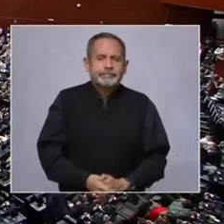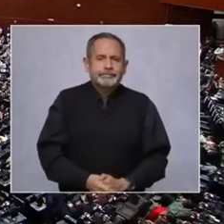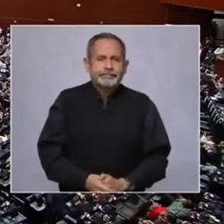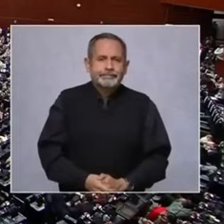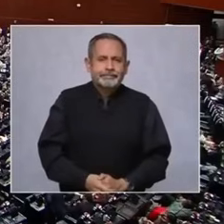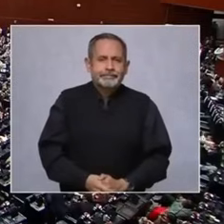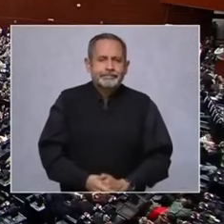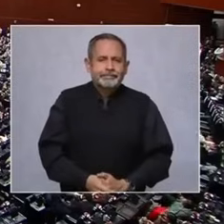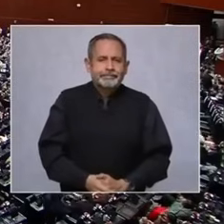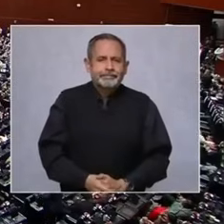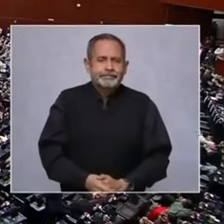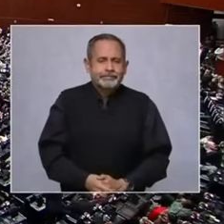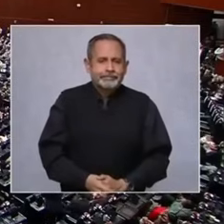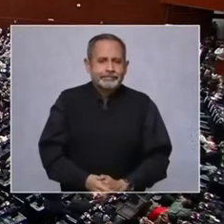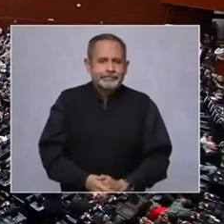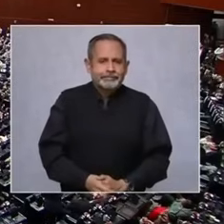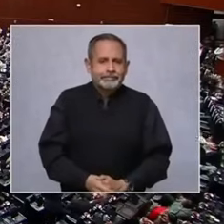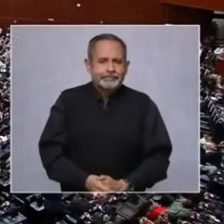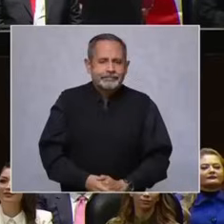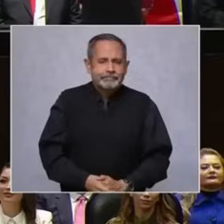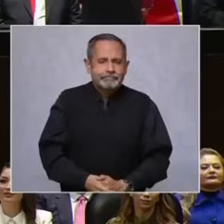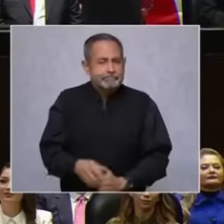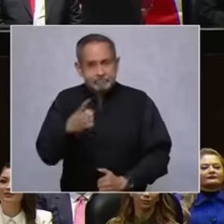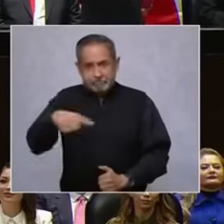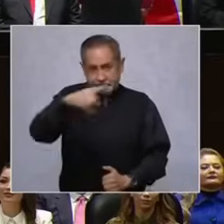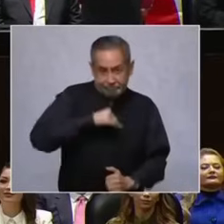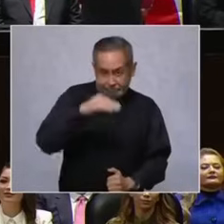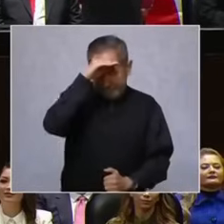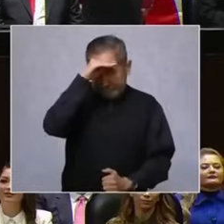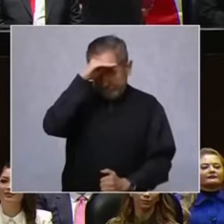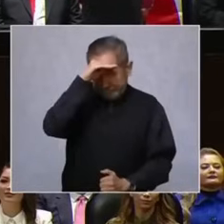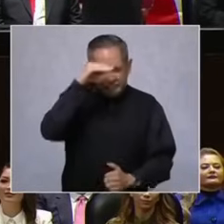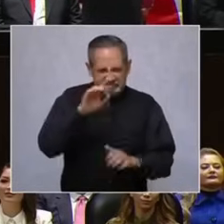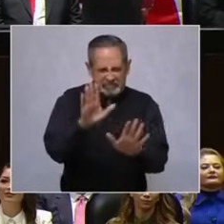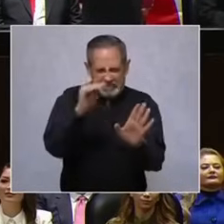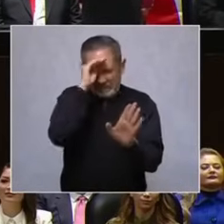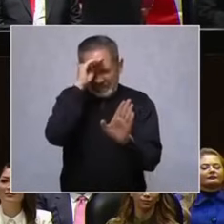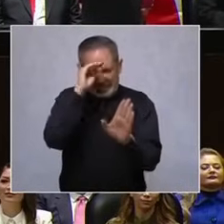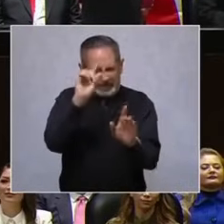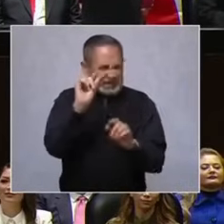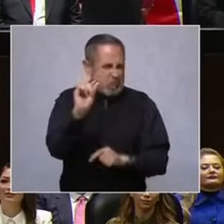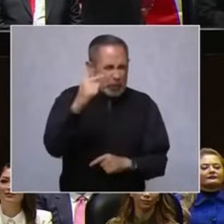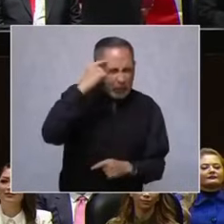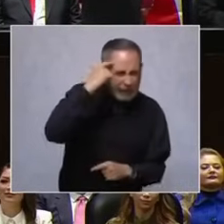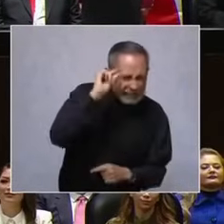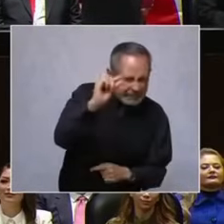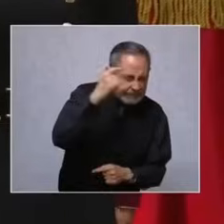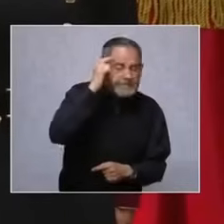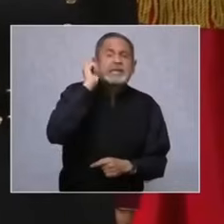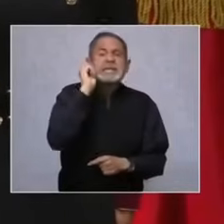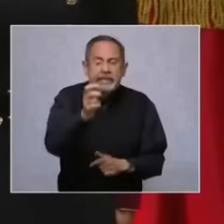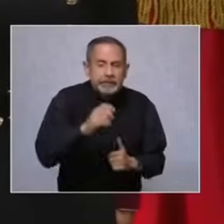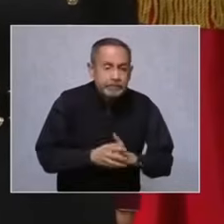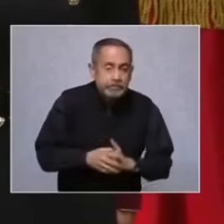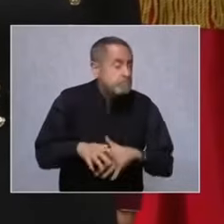todo, AMLO, mi vida. Piénsenlo. México ha crecido muchísimo. Si el objetivo